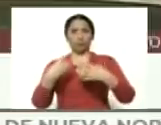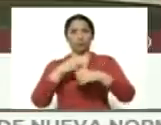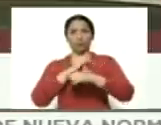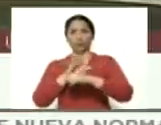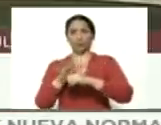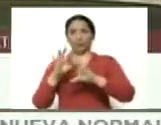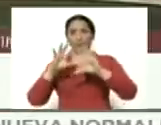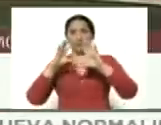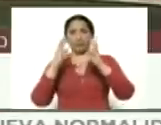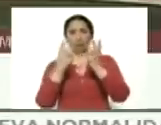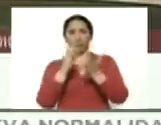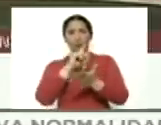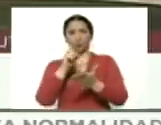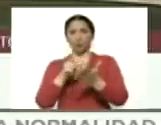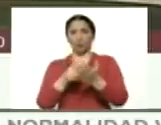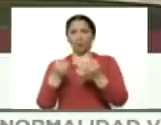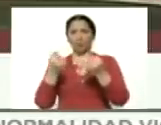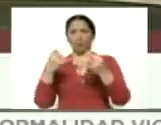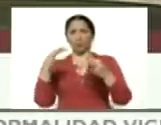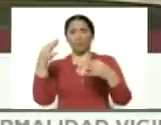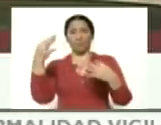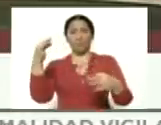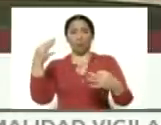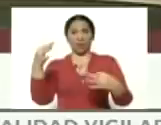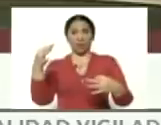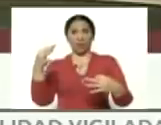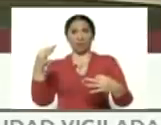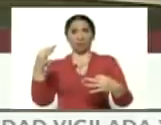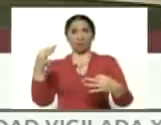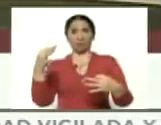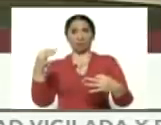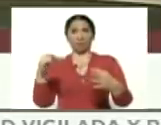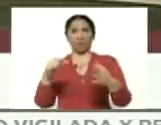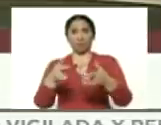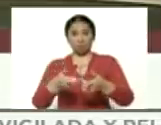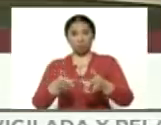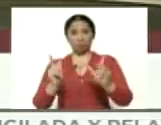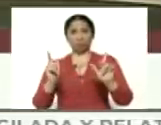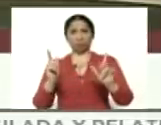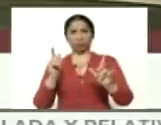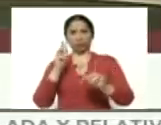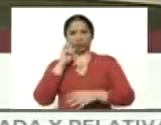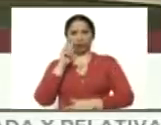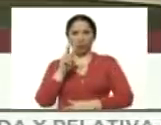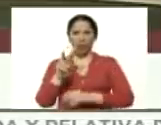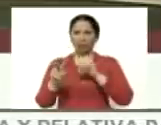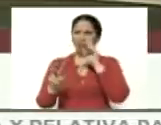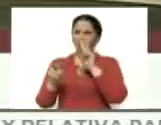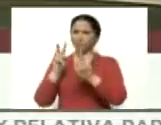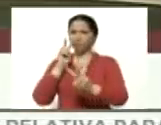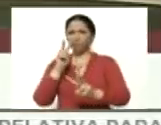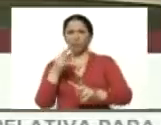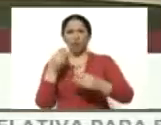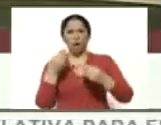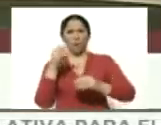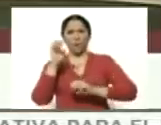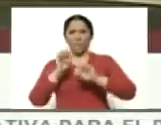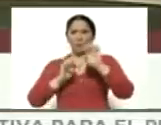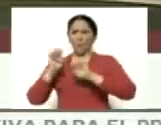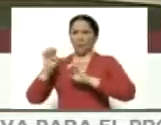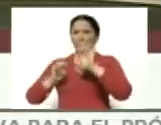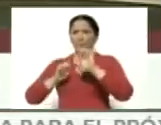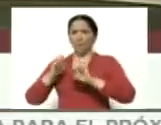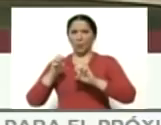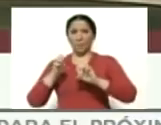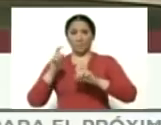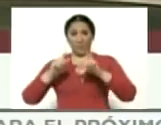en el mundo entero. Hay muchas páginas, hay muchas aplicaciones que nos permiten ver cómo es la evolución de los casos